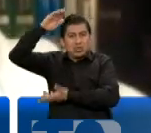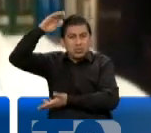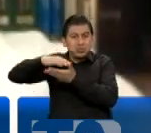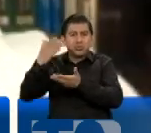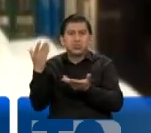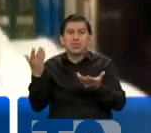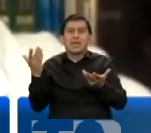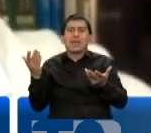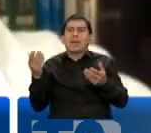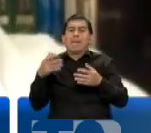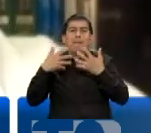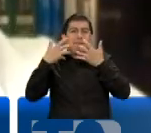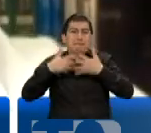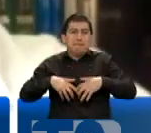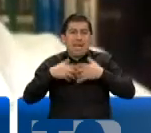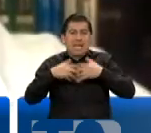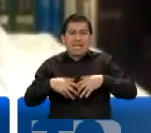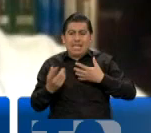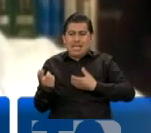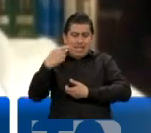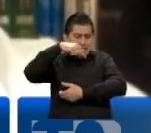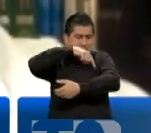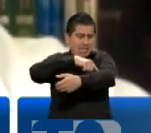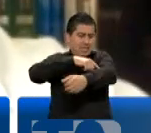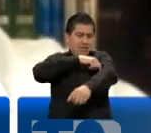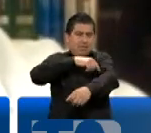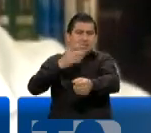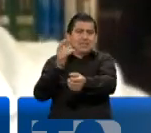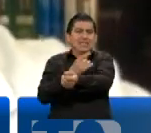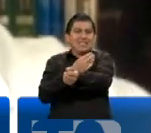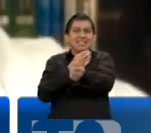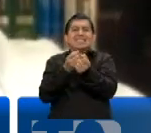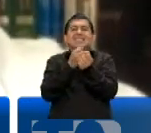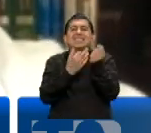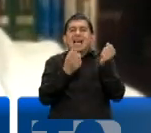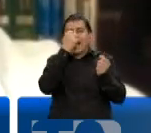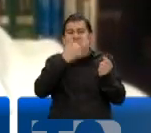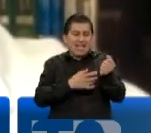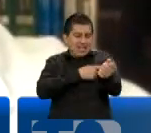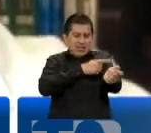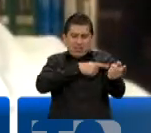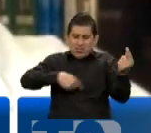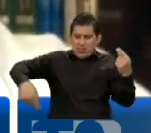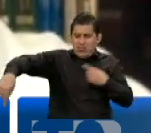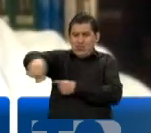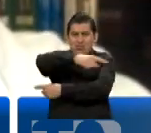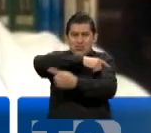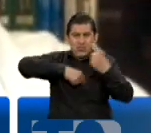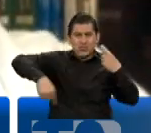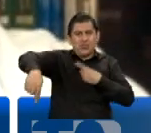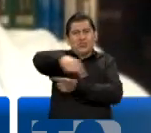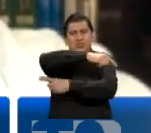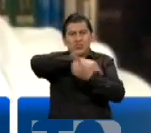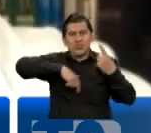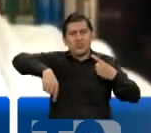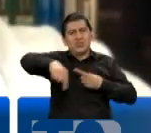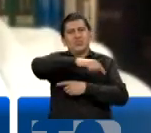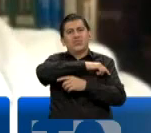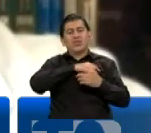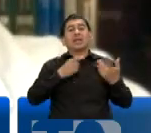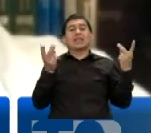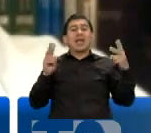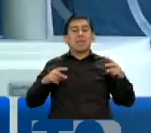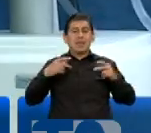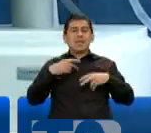de diálisis que tienen que ser portátiles, uso de ecografía, uso de radiología portátil, una serie de insumos que son obviamente